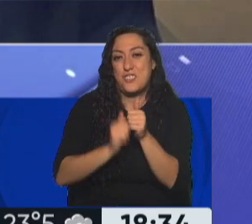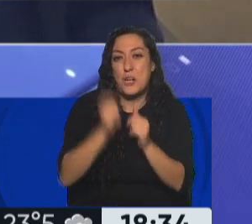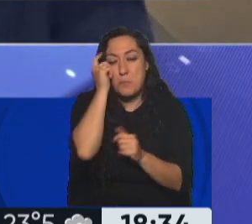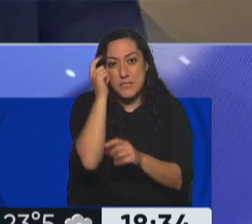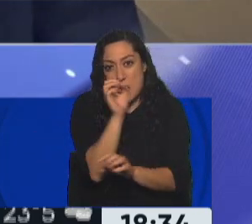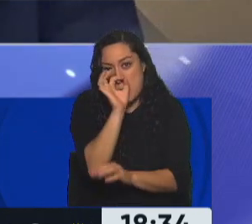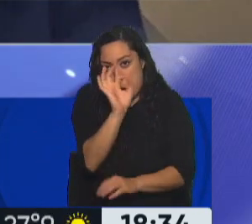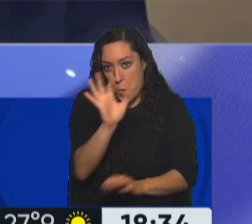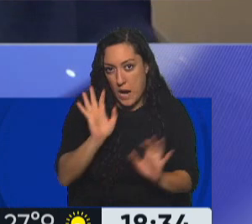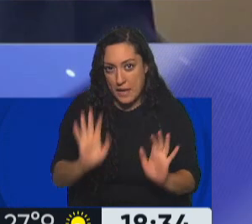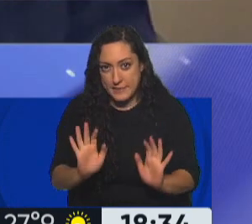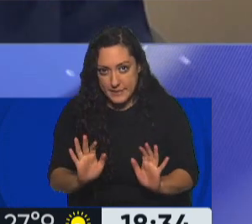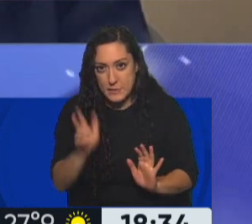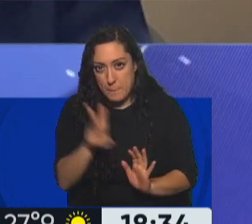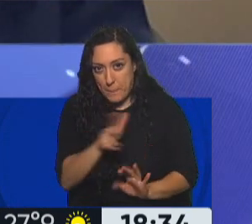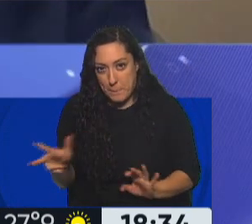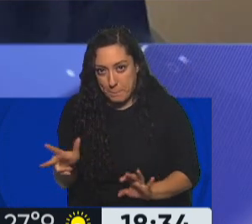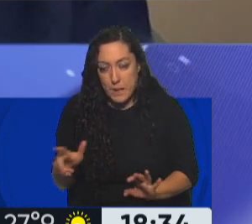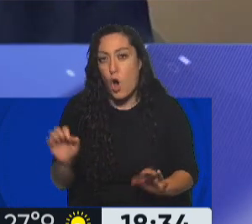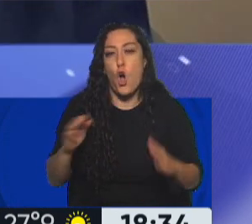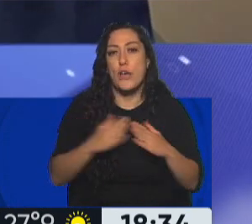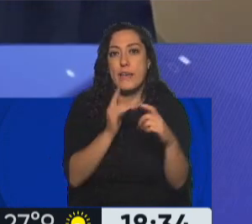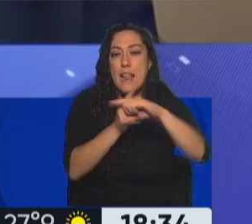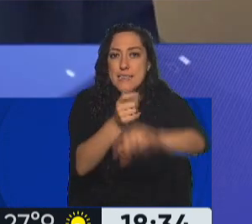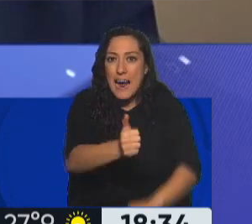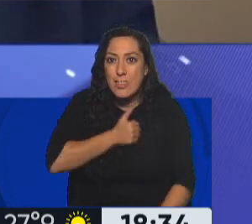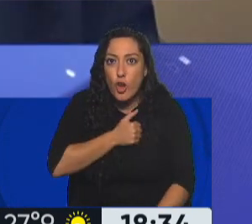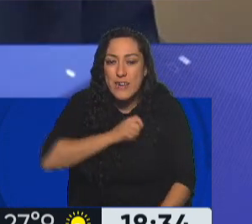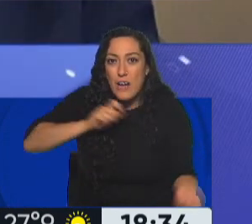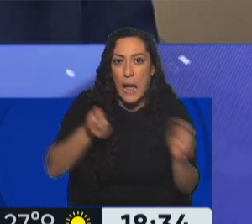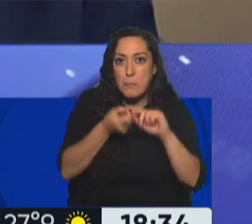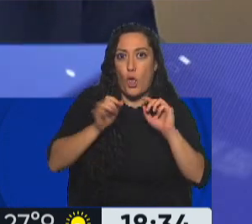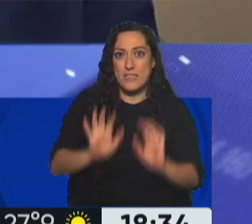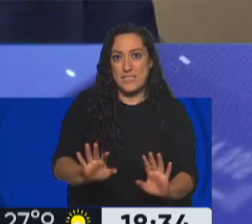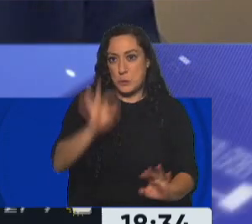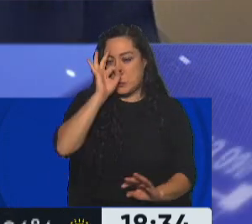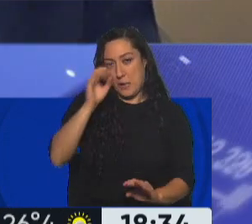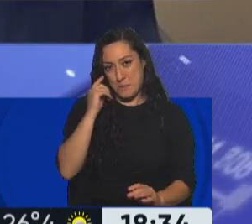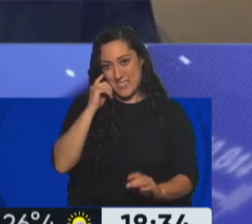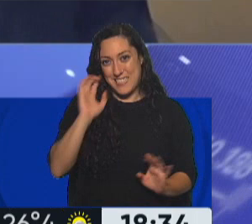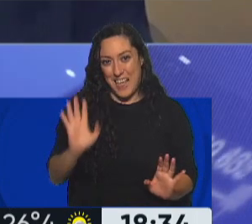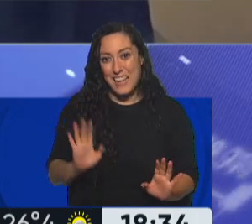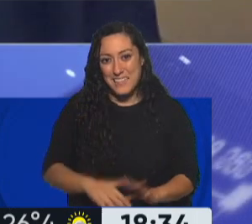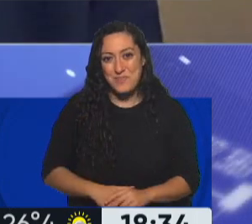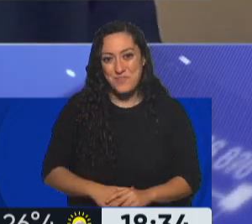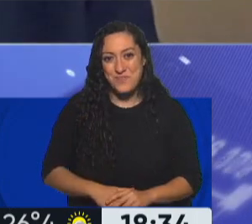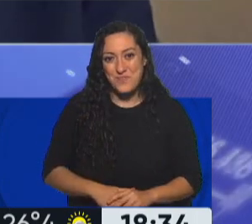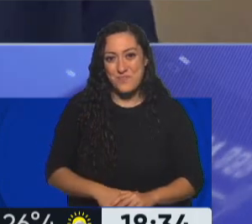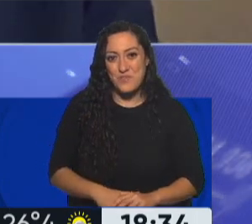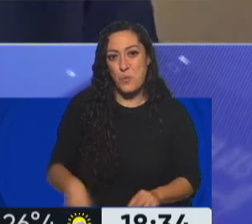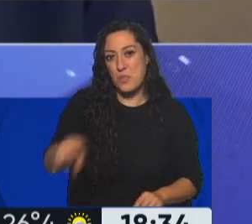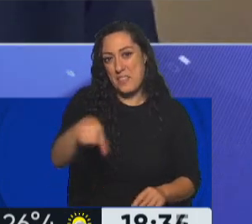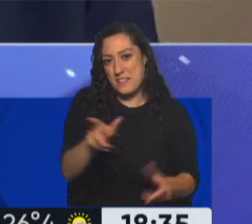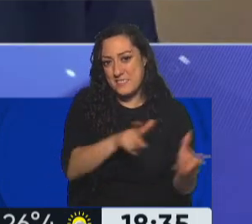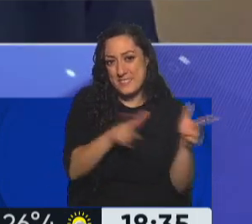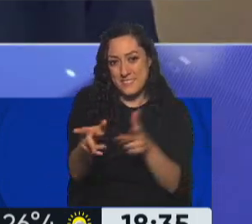imaginado que fuese el Papa o que fuese la Iglesia Católica la que lo hiciera, ¿no? Como es el tema que bien señala usted,